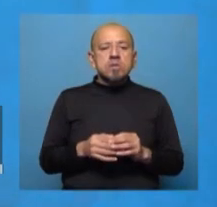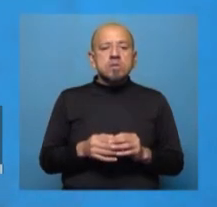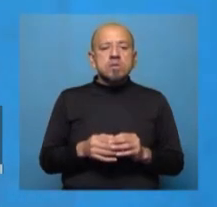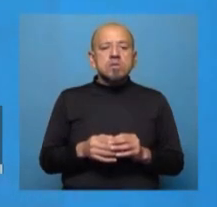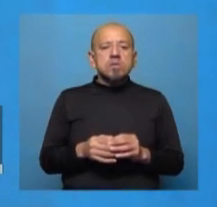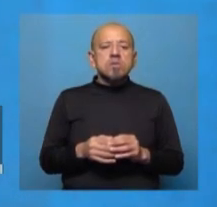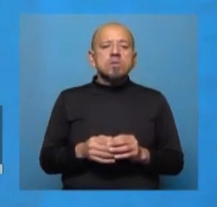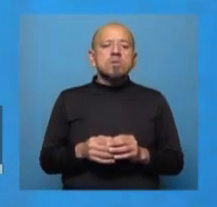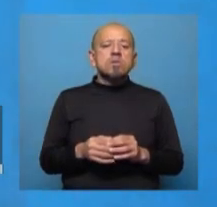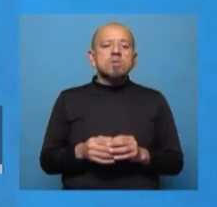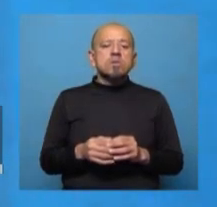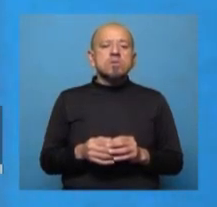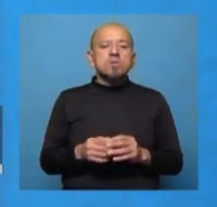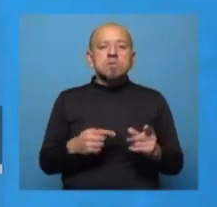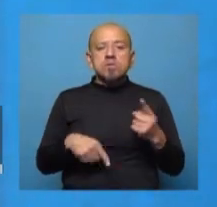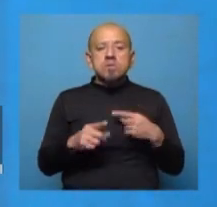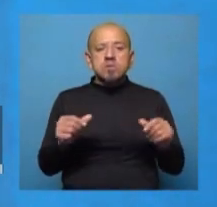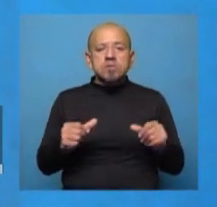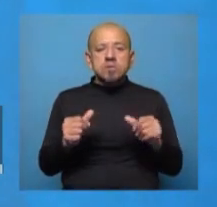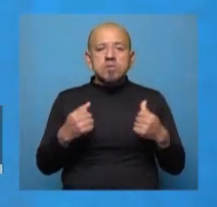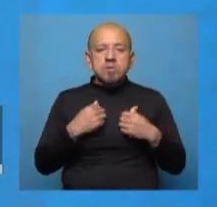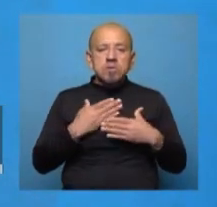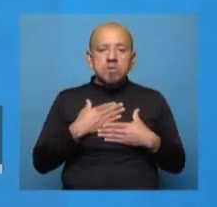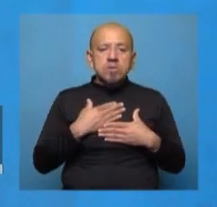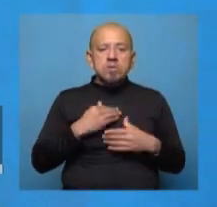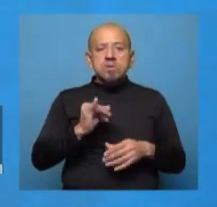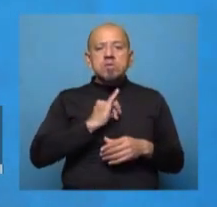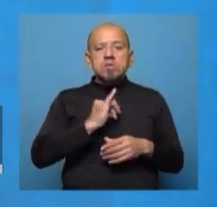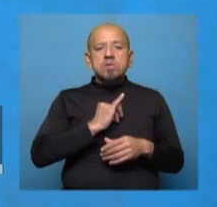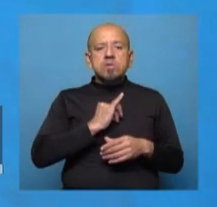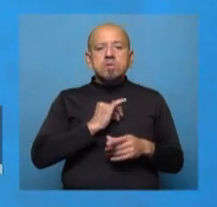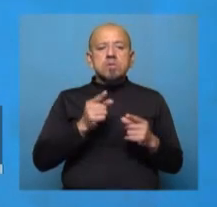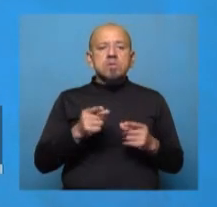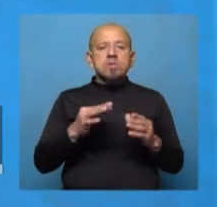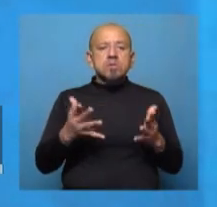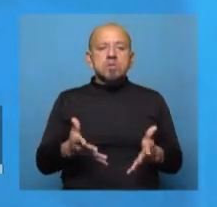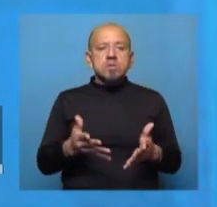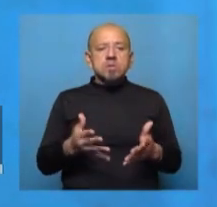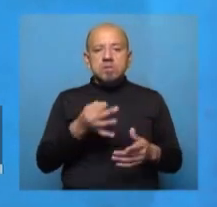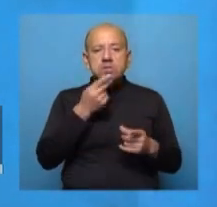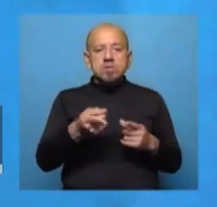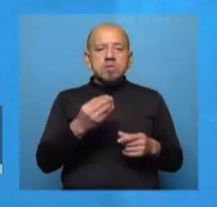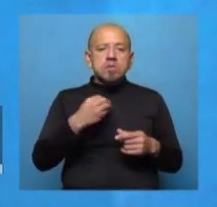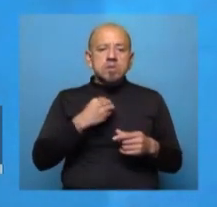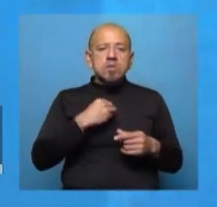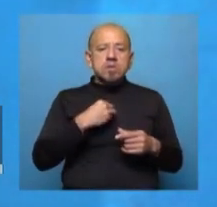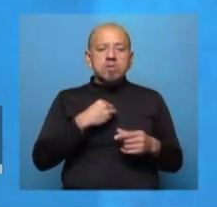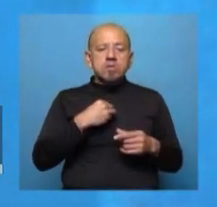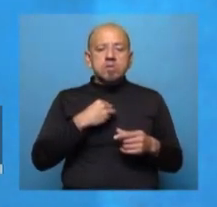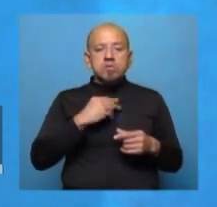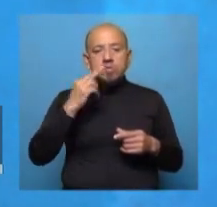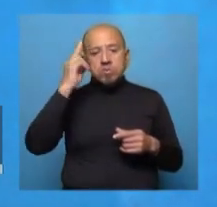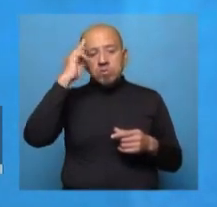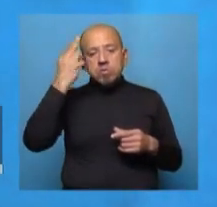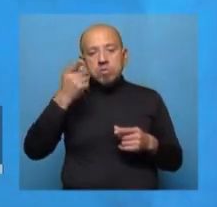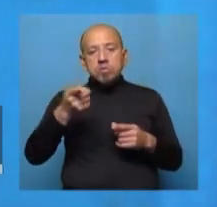diferencias de reafirmar nuestras señas de identidad de confirmar la confianza en el país y